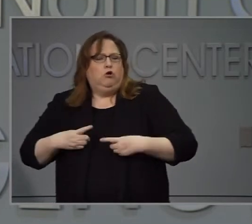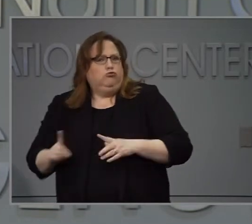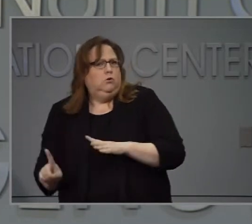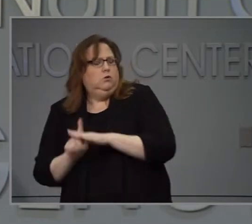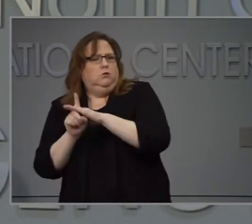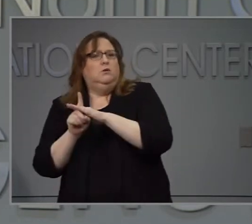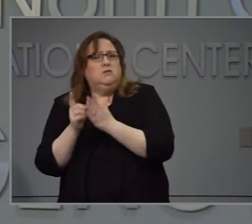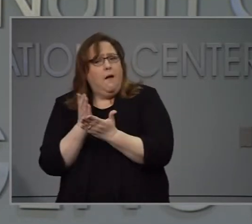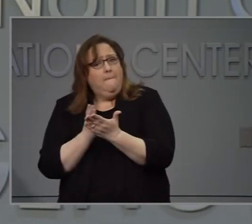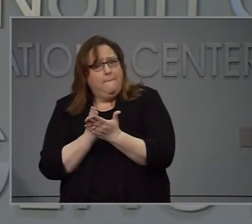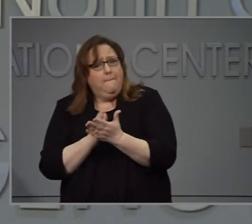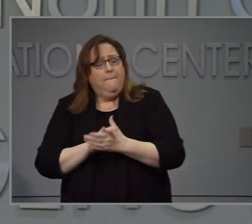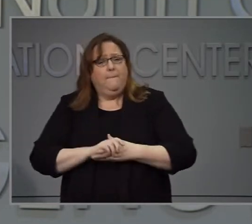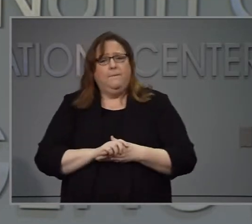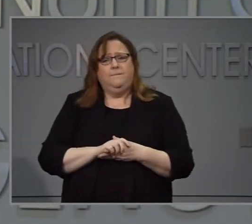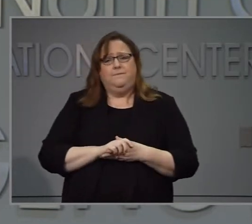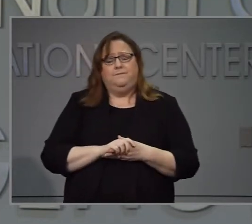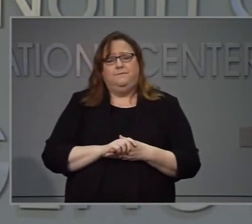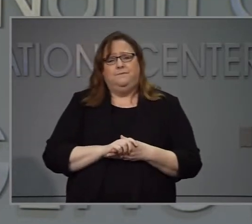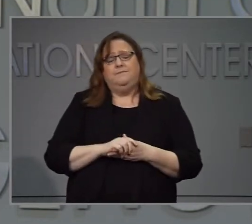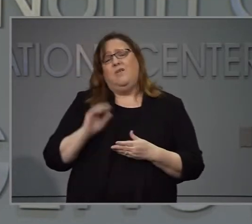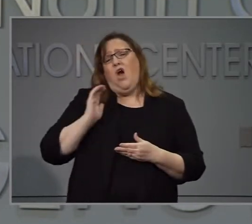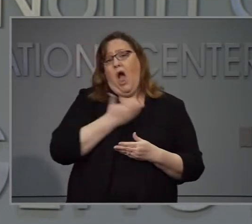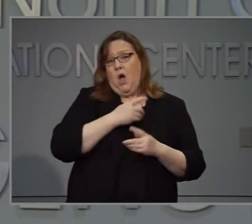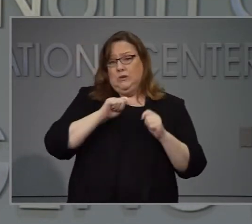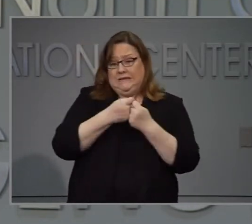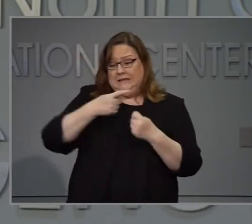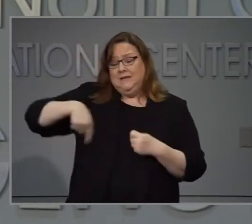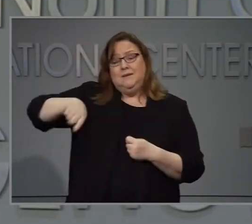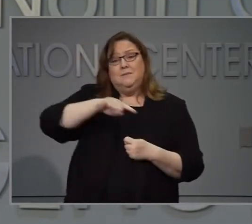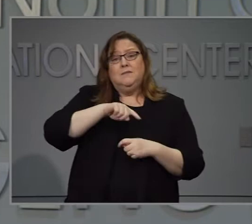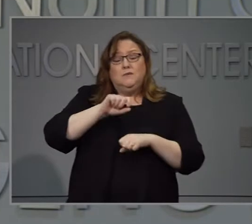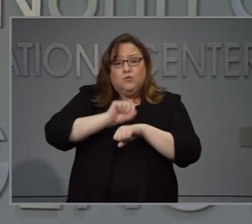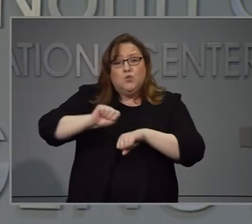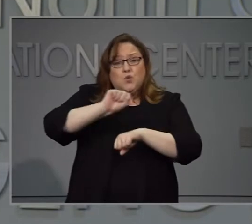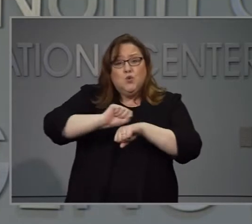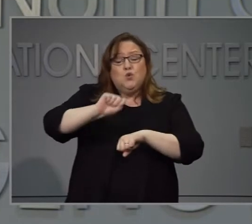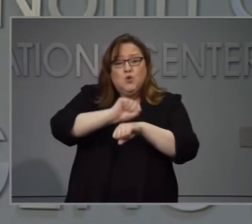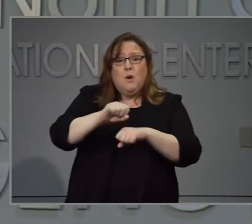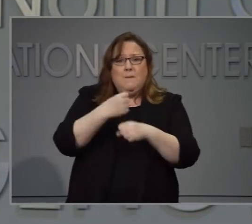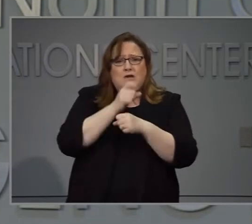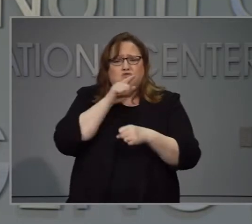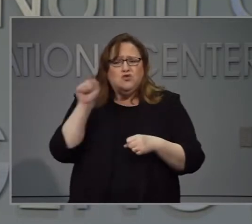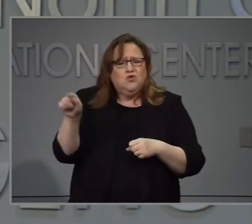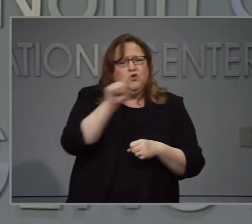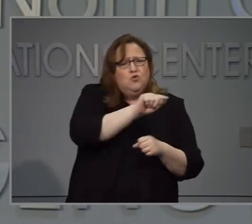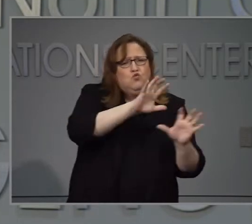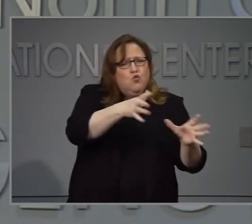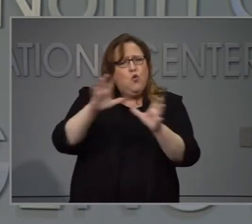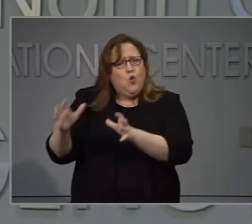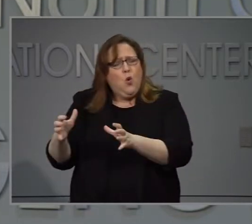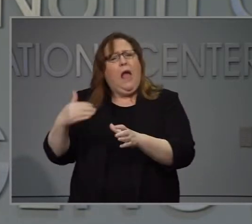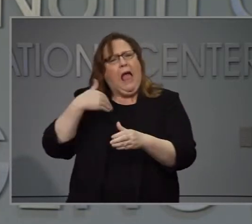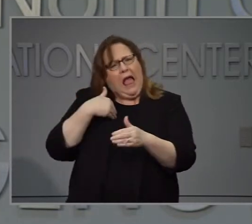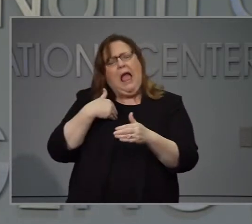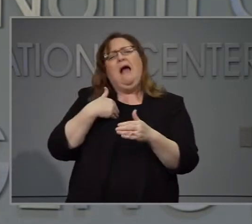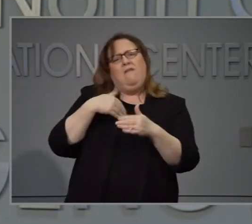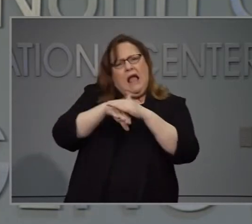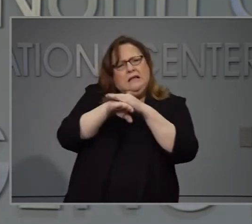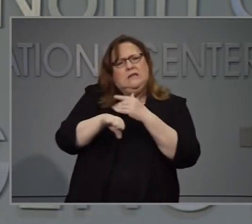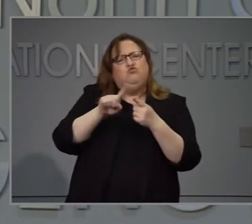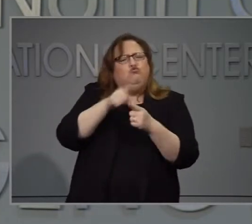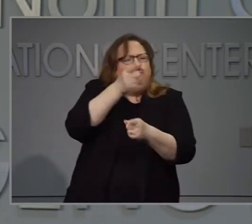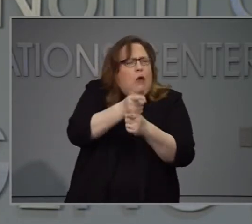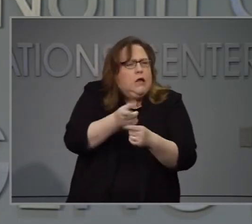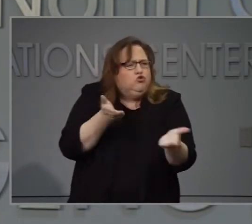y también condiciones como ansiedad y depresión me da mucho orgullo bajo de nuestros equipos y que